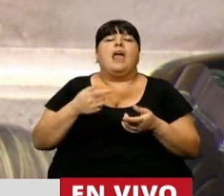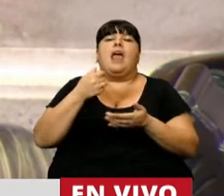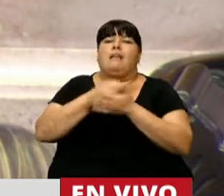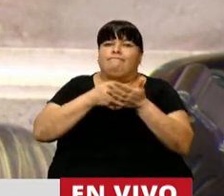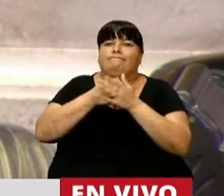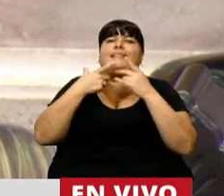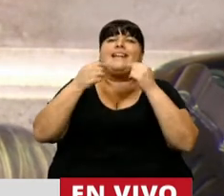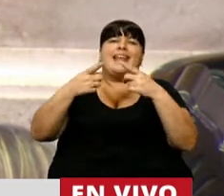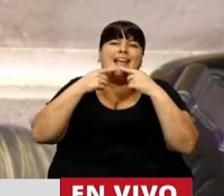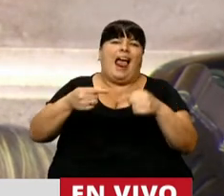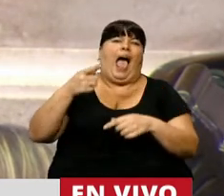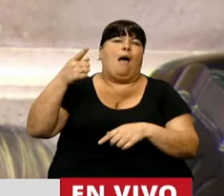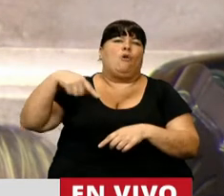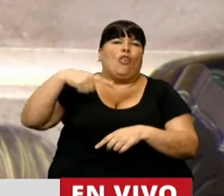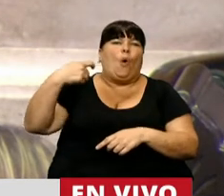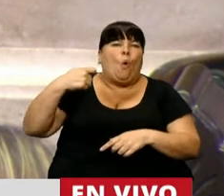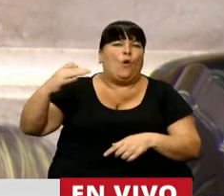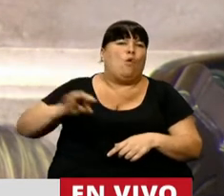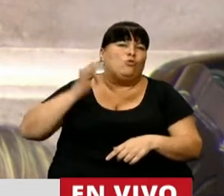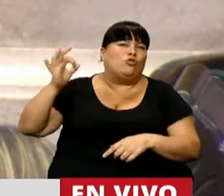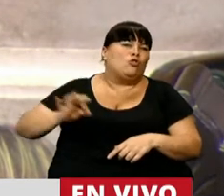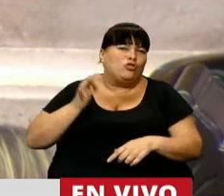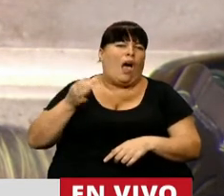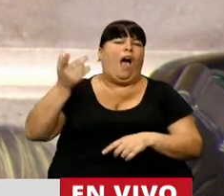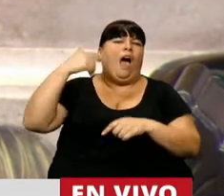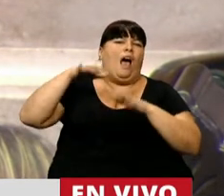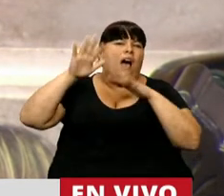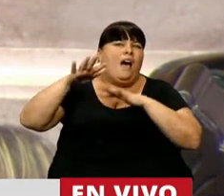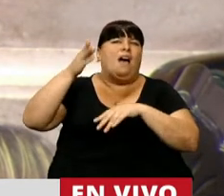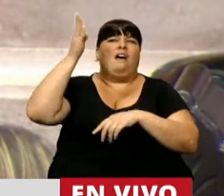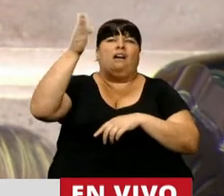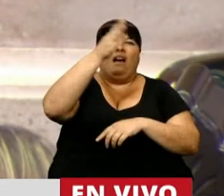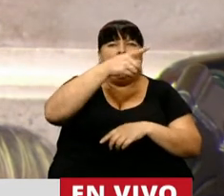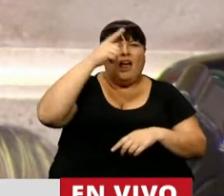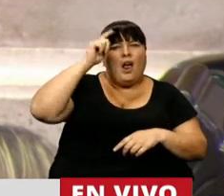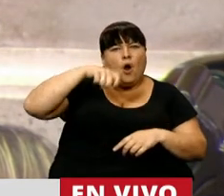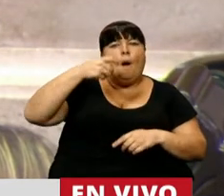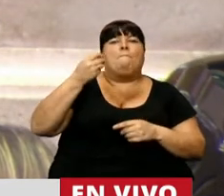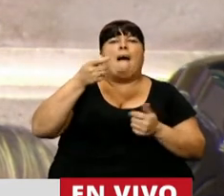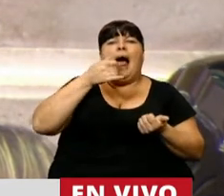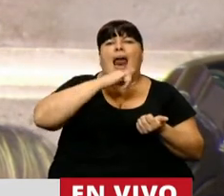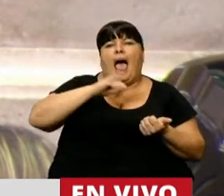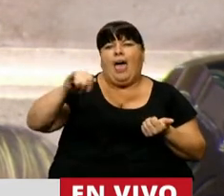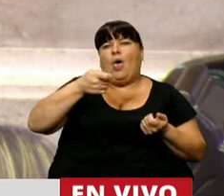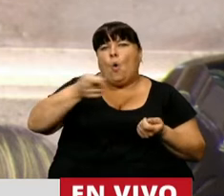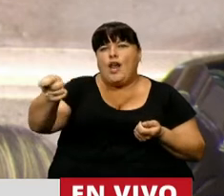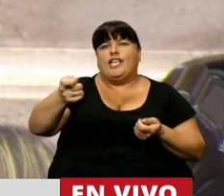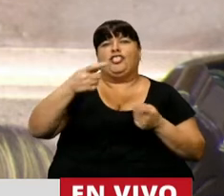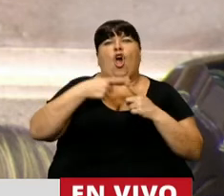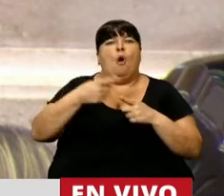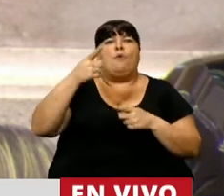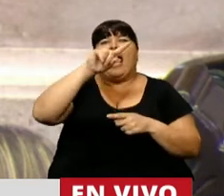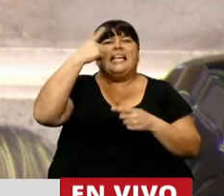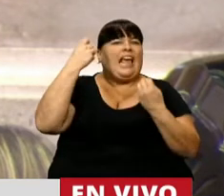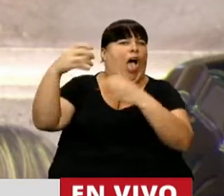al reclamo histórico de los jubilados que estuvieron peregrinando por tribunales, por los juicios para recomponer su situación de olvido